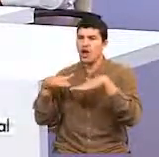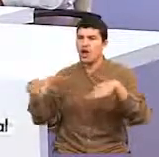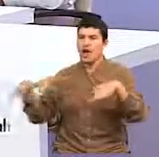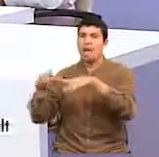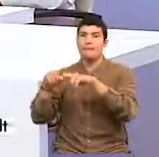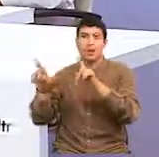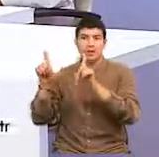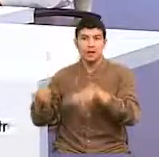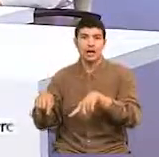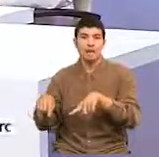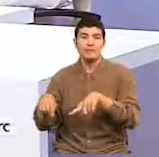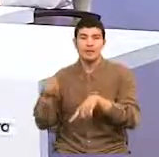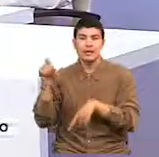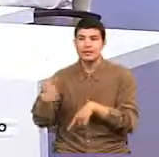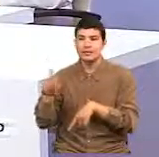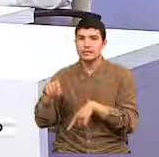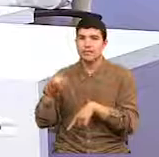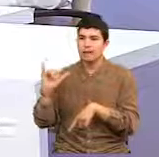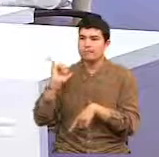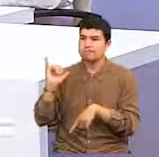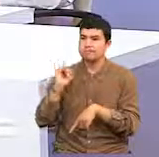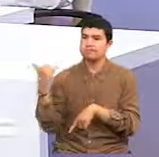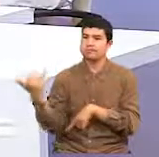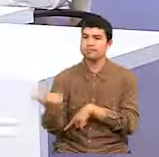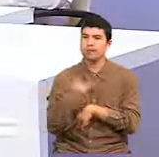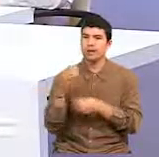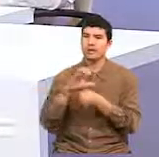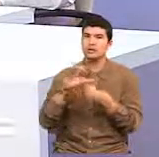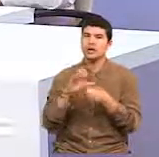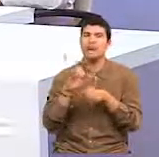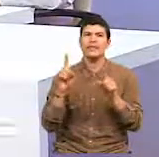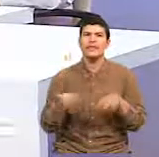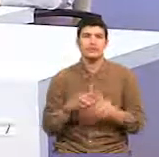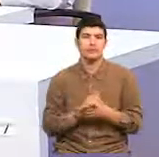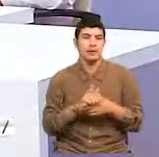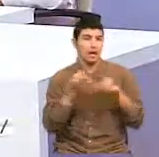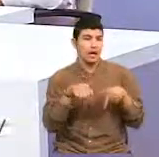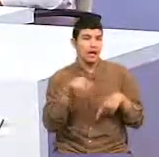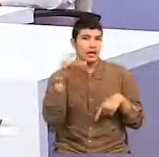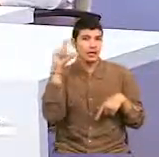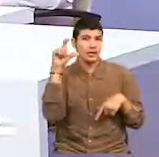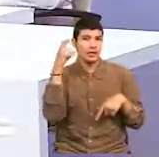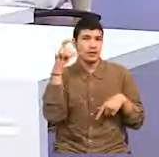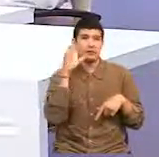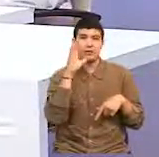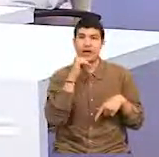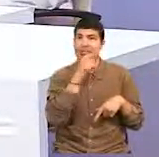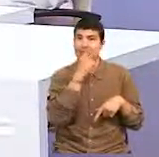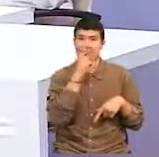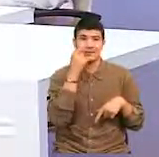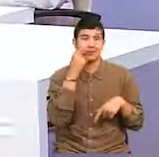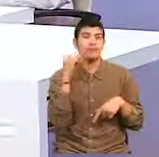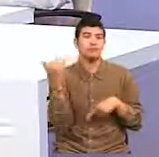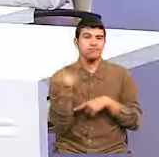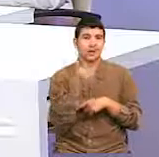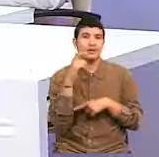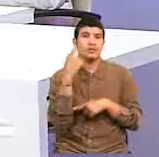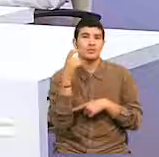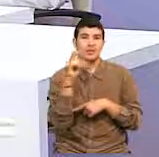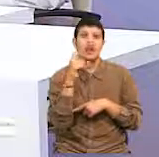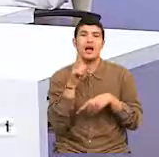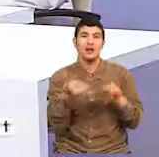se habla también de la gran necesidad de tener presencia del ejército en las zonas urbanas. En Cúcuta, para nadie es un secreto, se han presentado situaciones